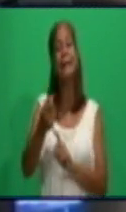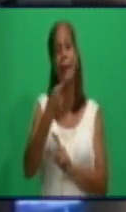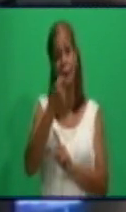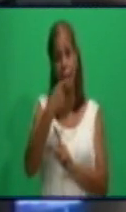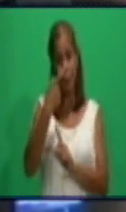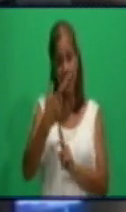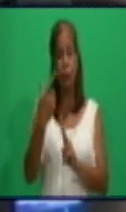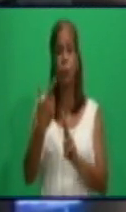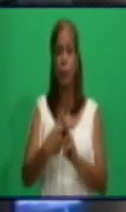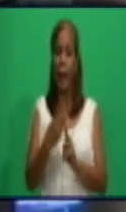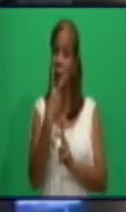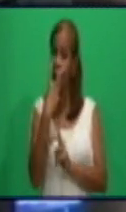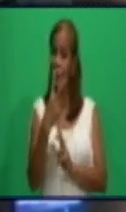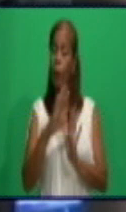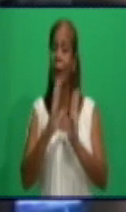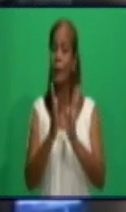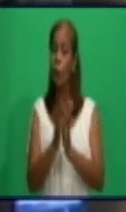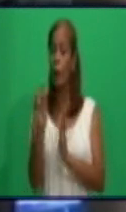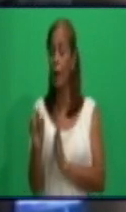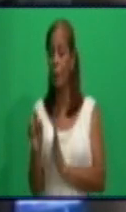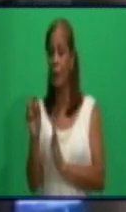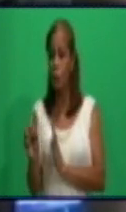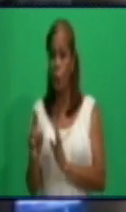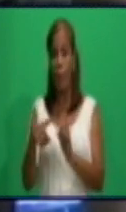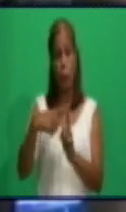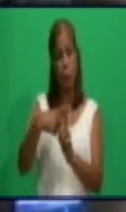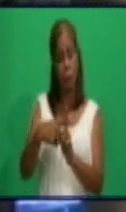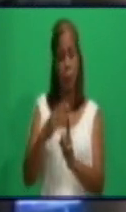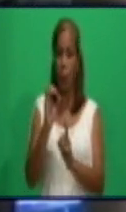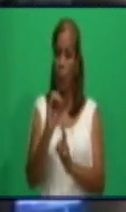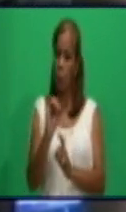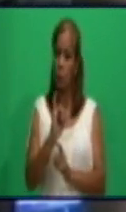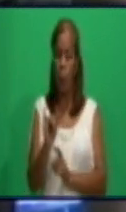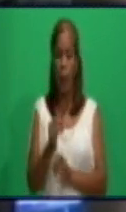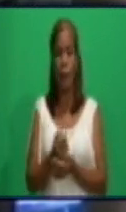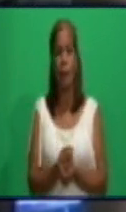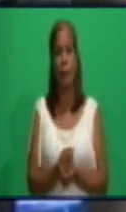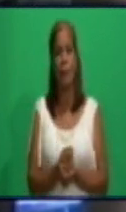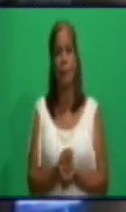todos los pacientes que ingresen, darle garantía de